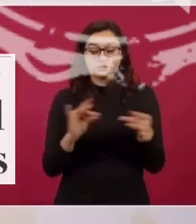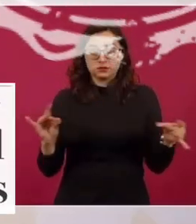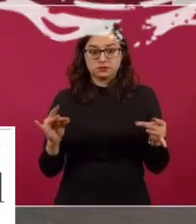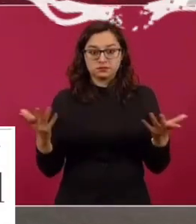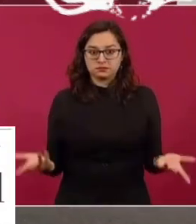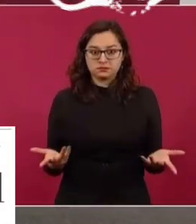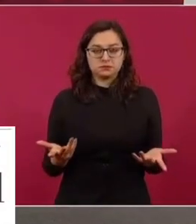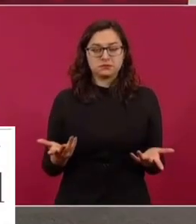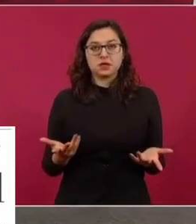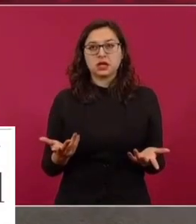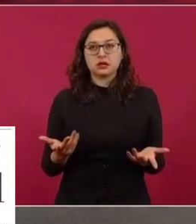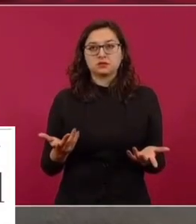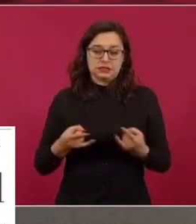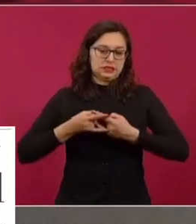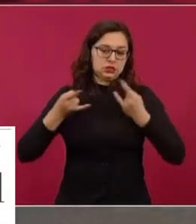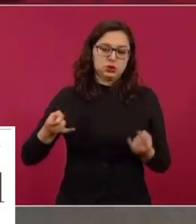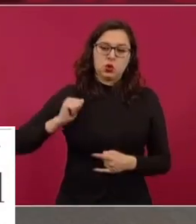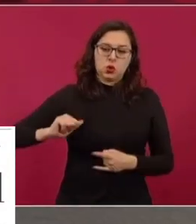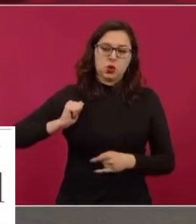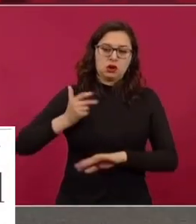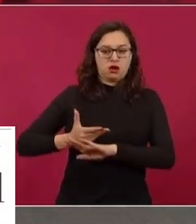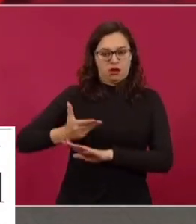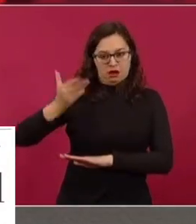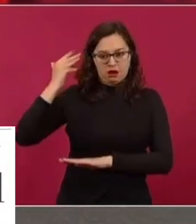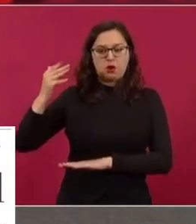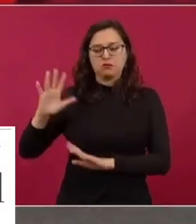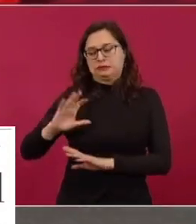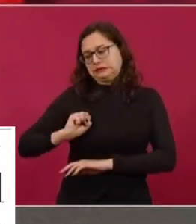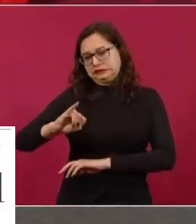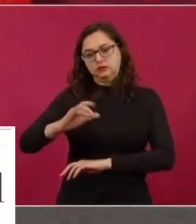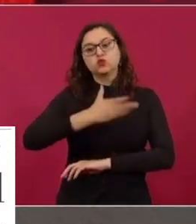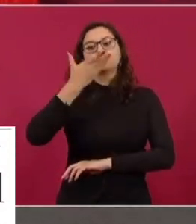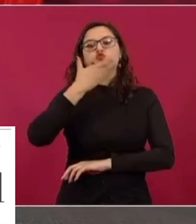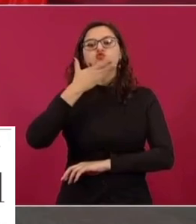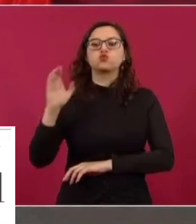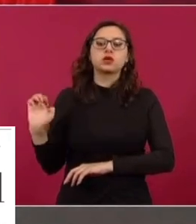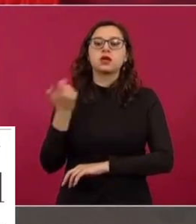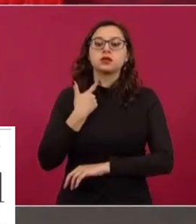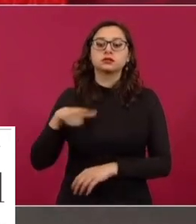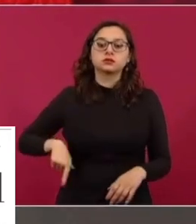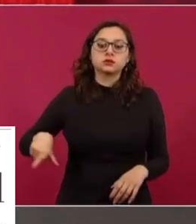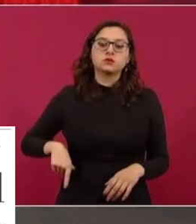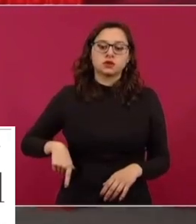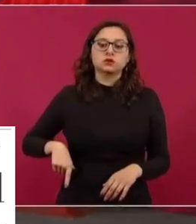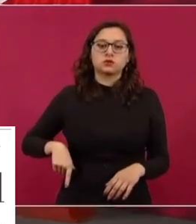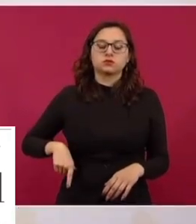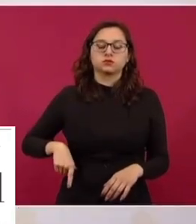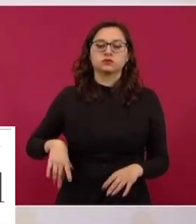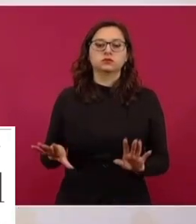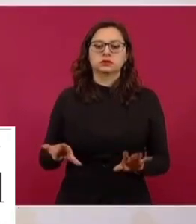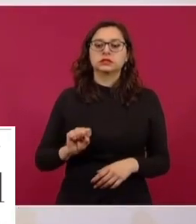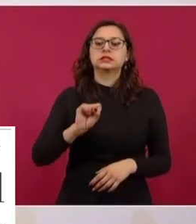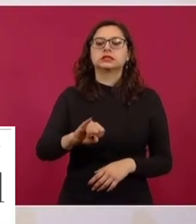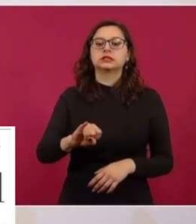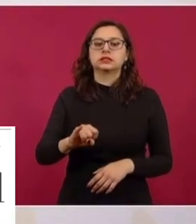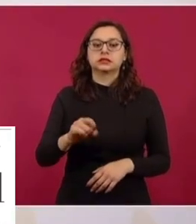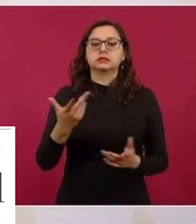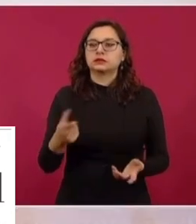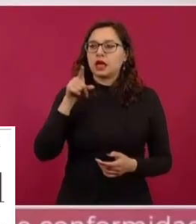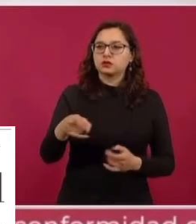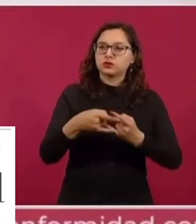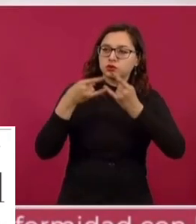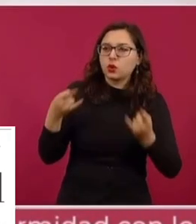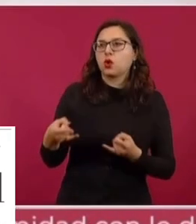que quede como la historia lo que se enseña en las